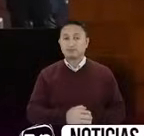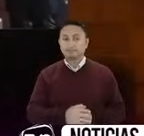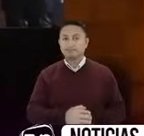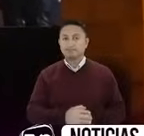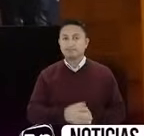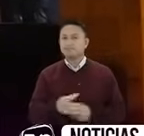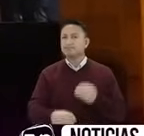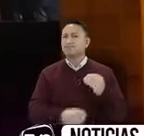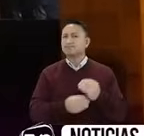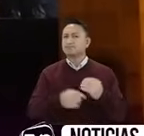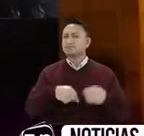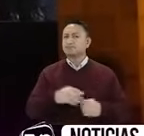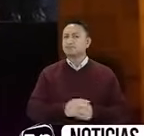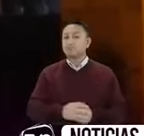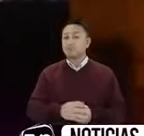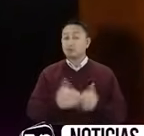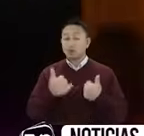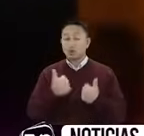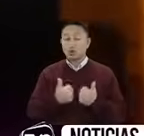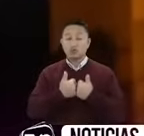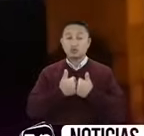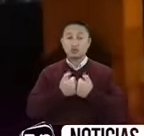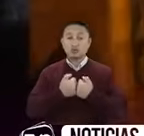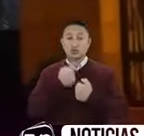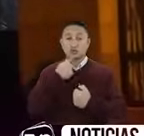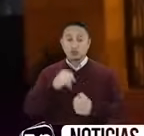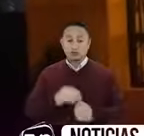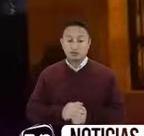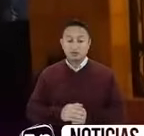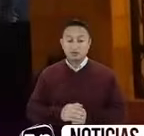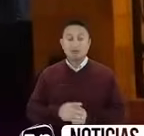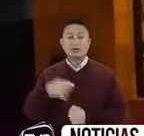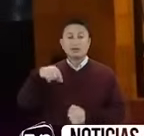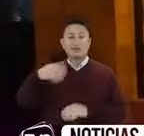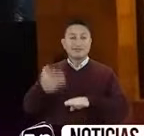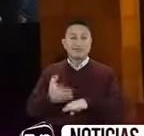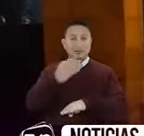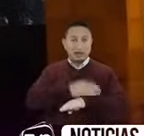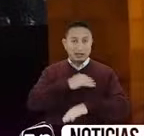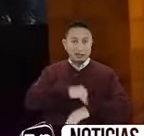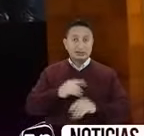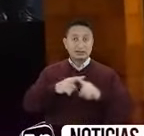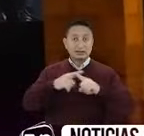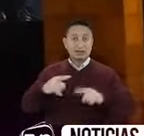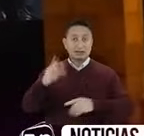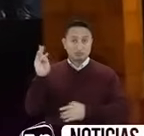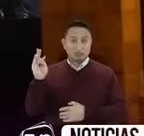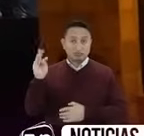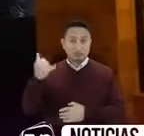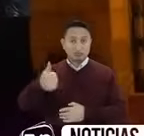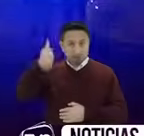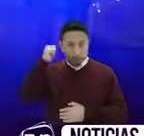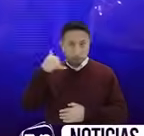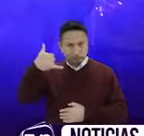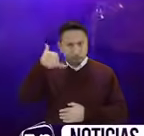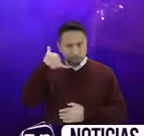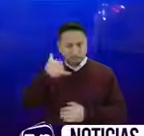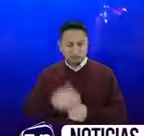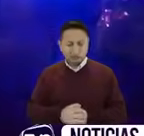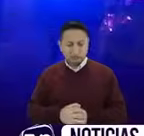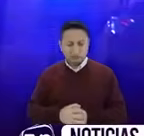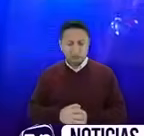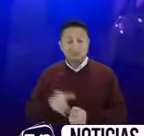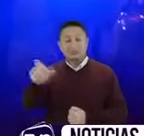del actual conviviente, quien indicó que su marido había recibido llamadas de su expareja la noche anterior, por lo que figura como una de las